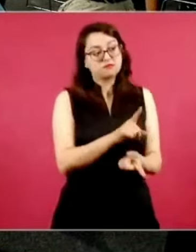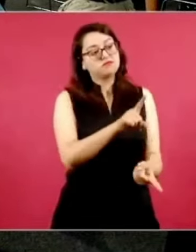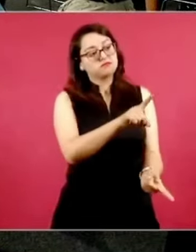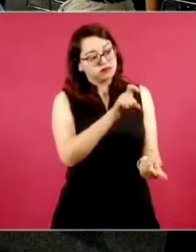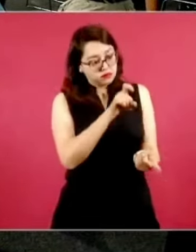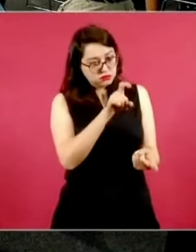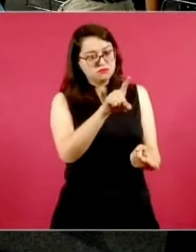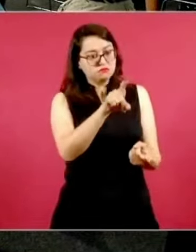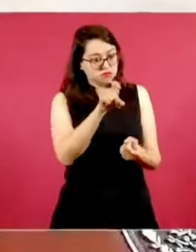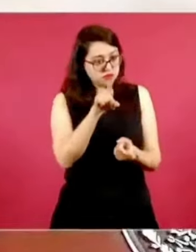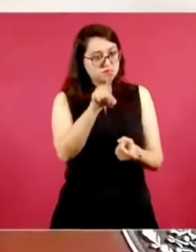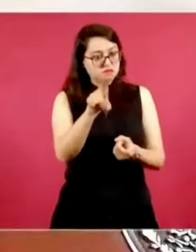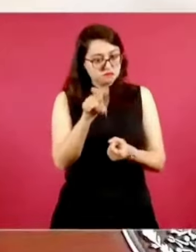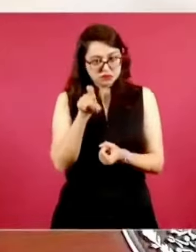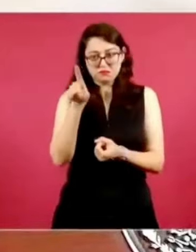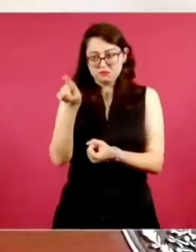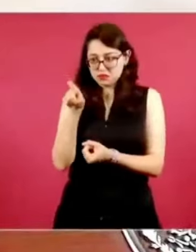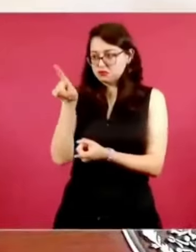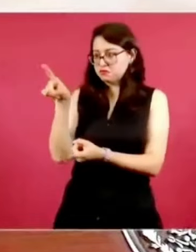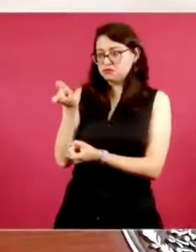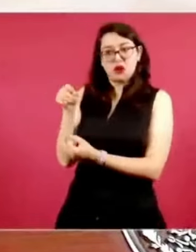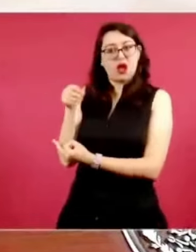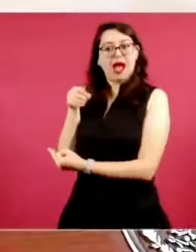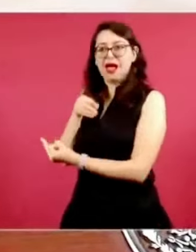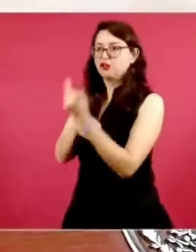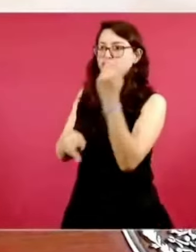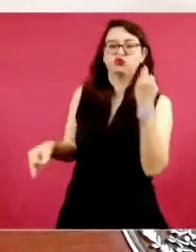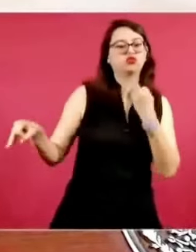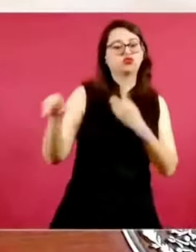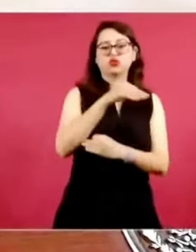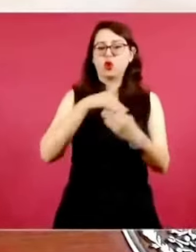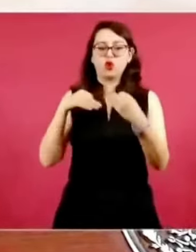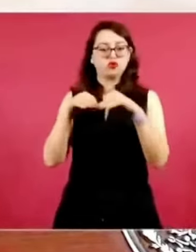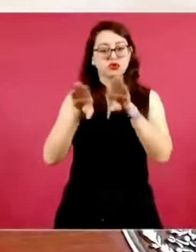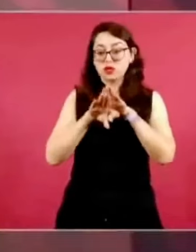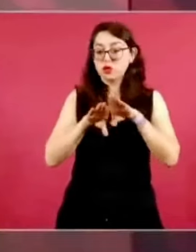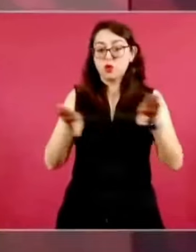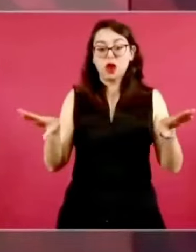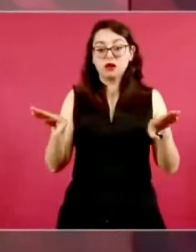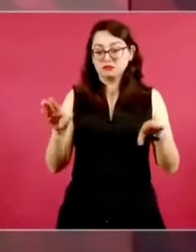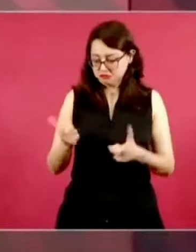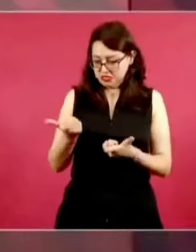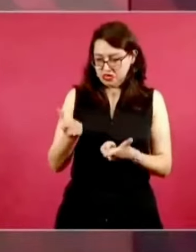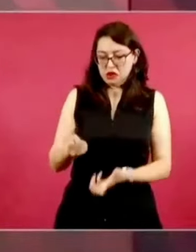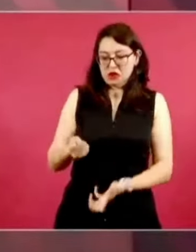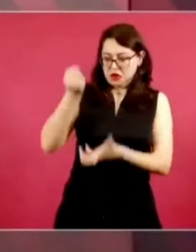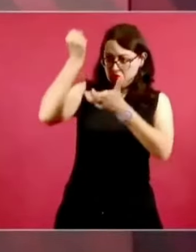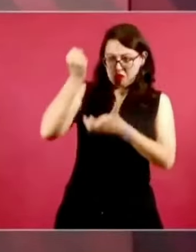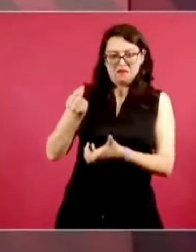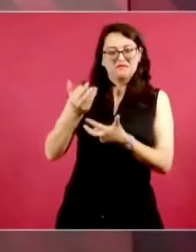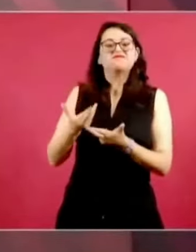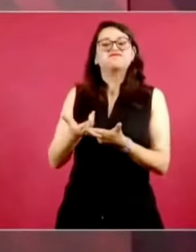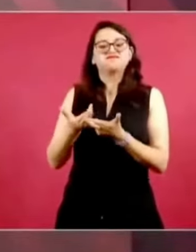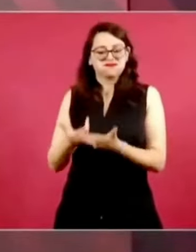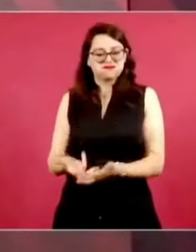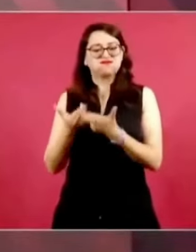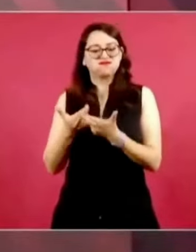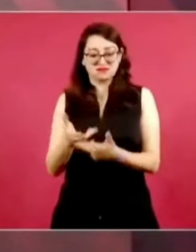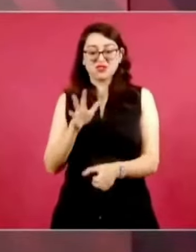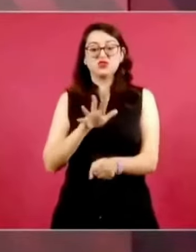recaudación lo que está sucediendo sin Aumentar los impuestos